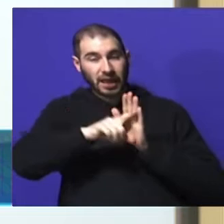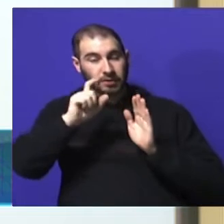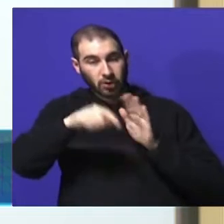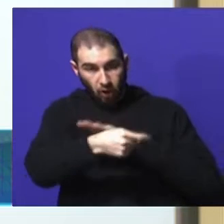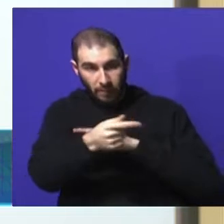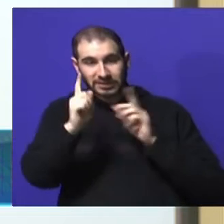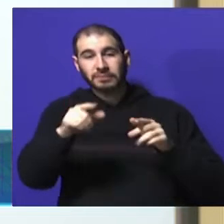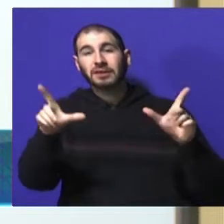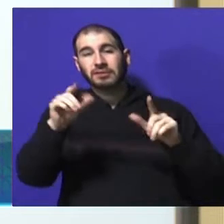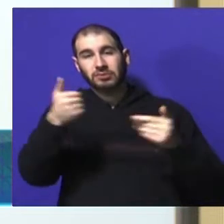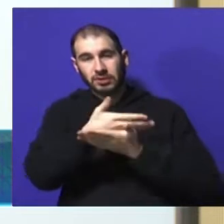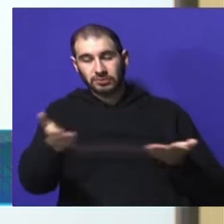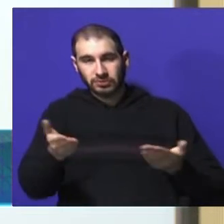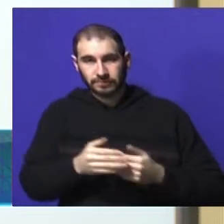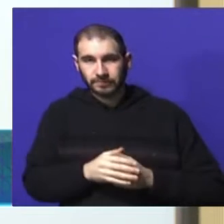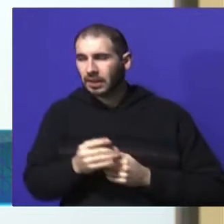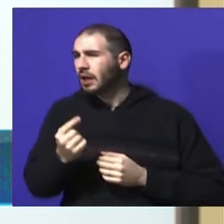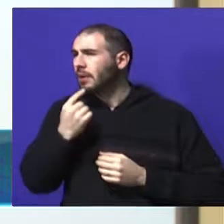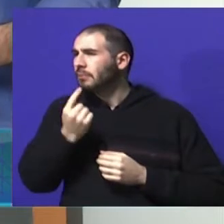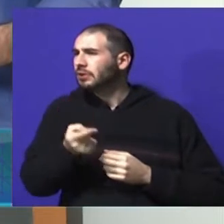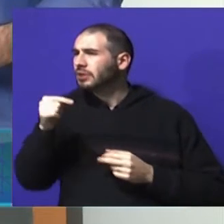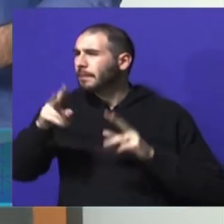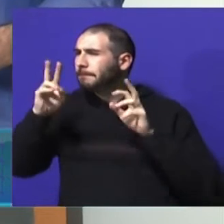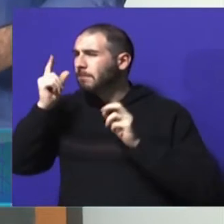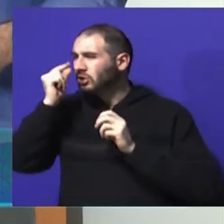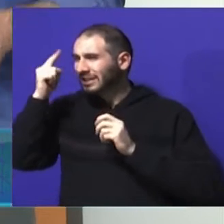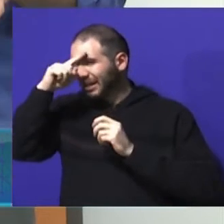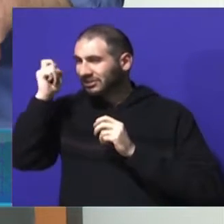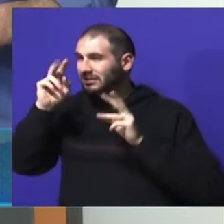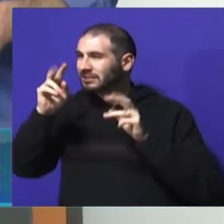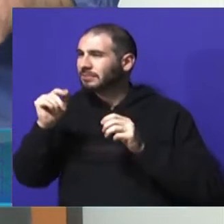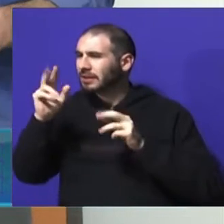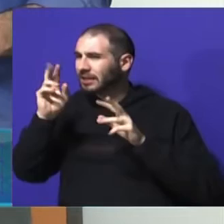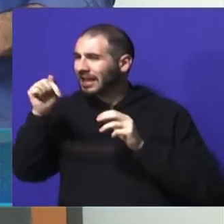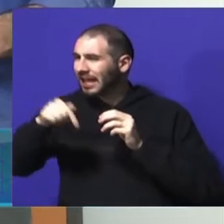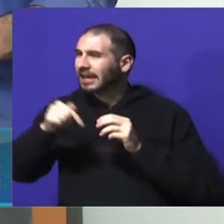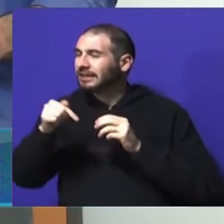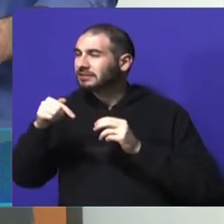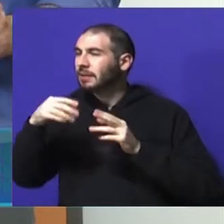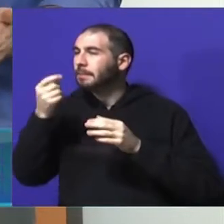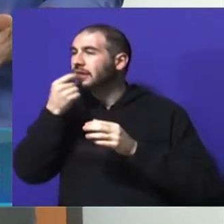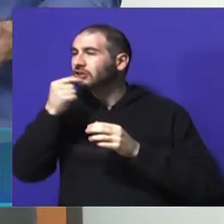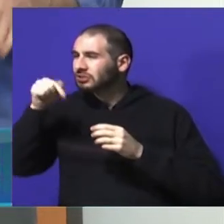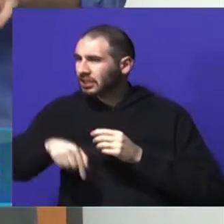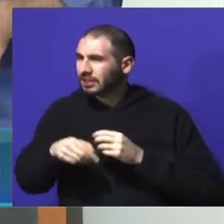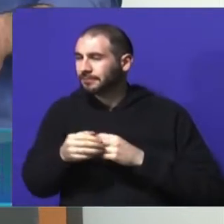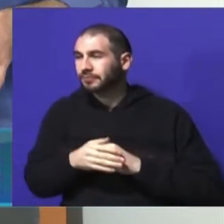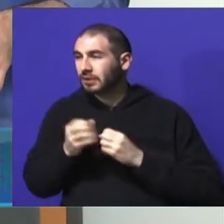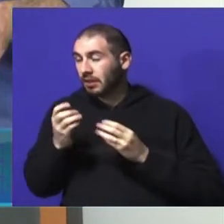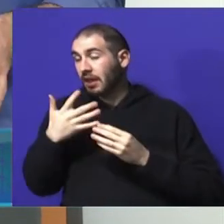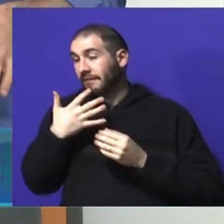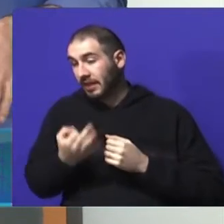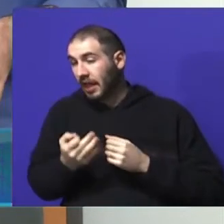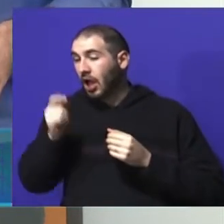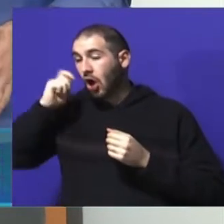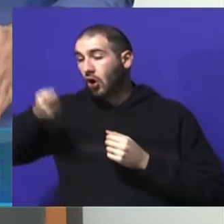los medios de comunicación. ¿Cuál es la situación política a nivel nacional con respecto a este tema concreto de la provincia de Mendoza? Porque es cierto que la